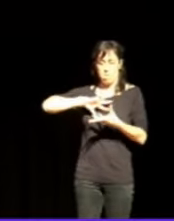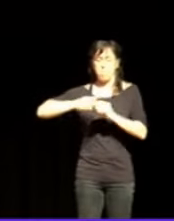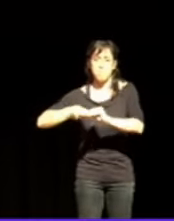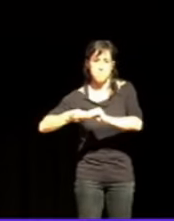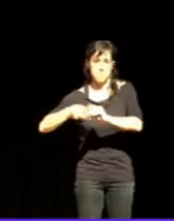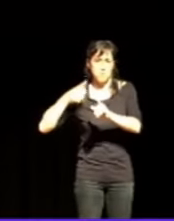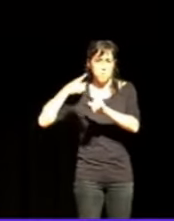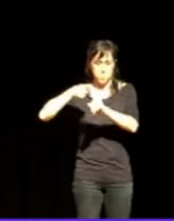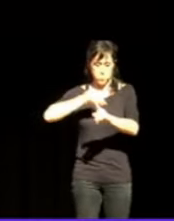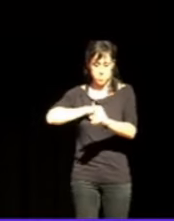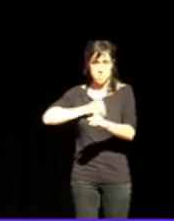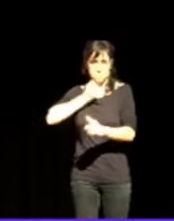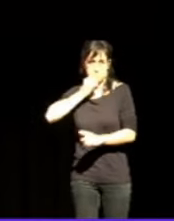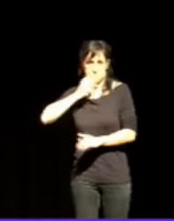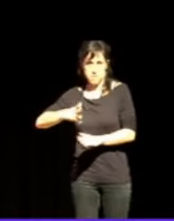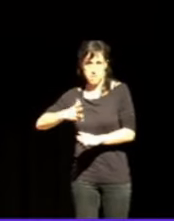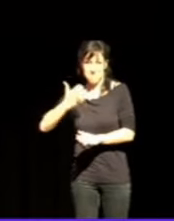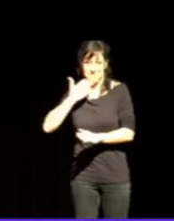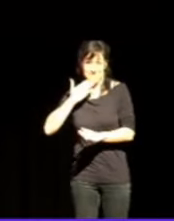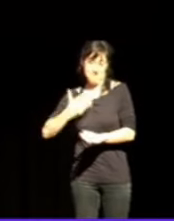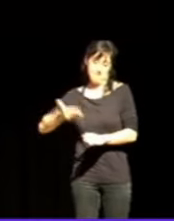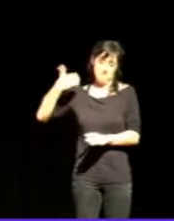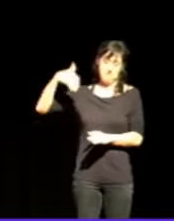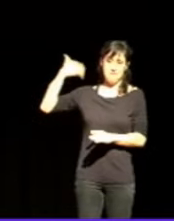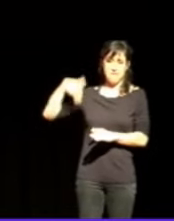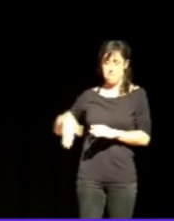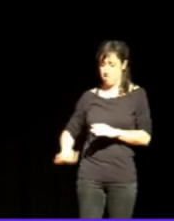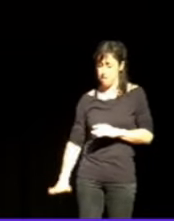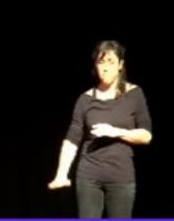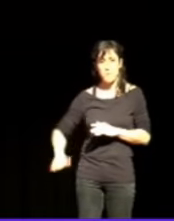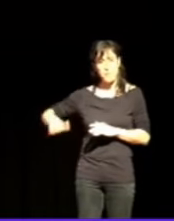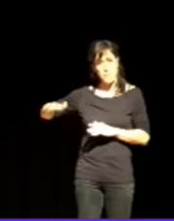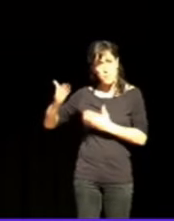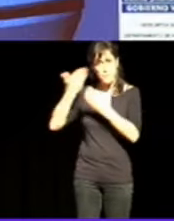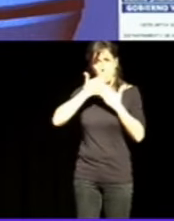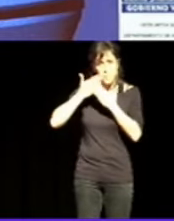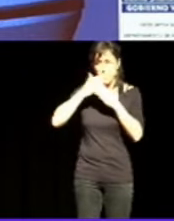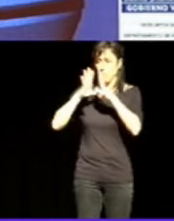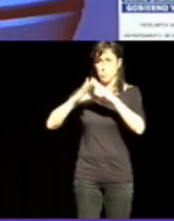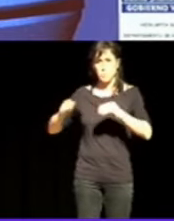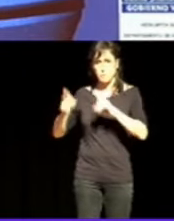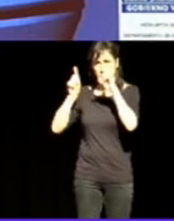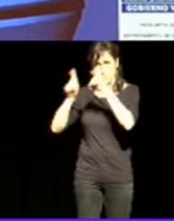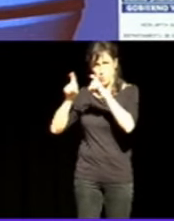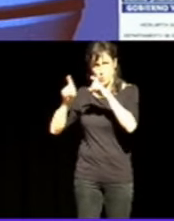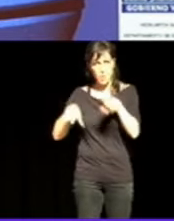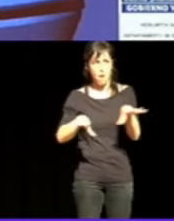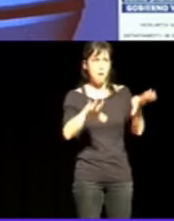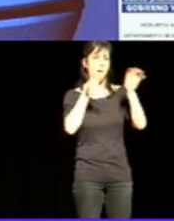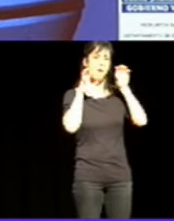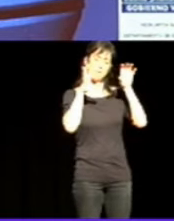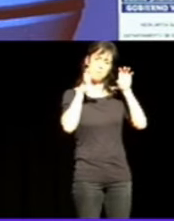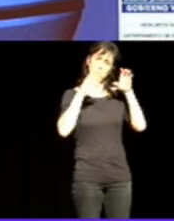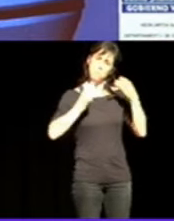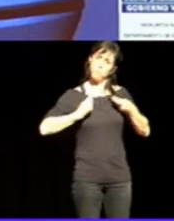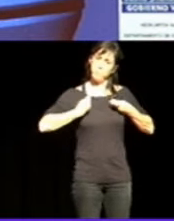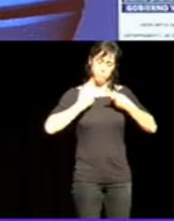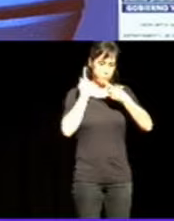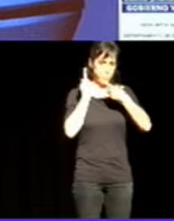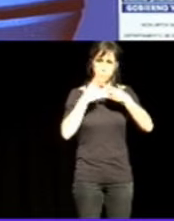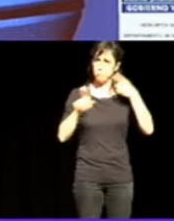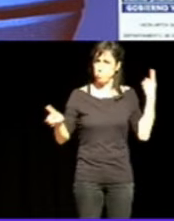lo hubiesen aprendido desde la infancia, desde la escuela, desde la universidad, etc., su vida habría sido